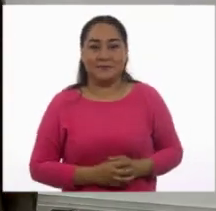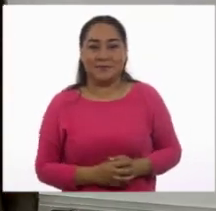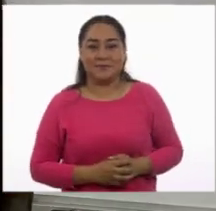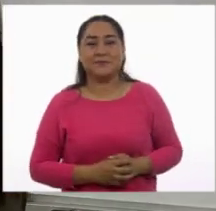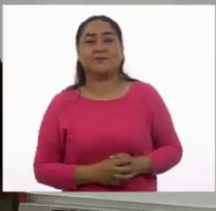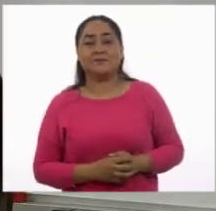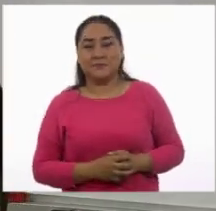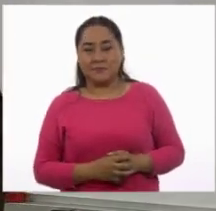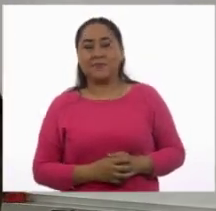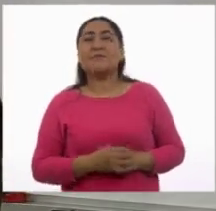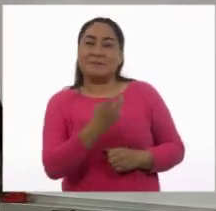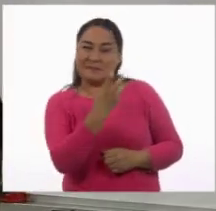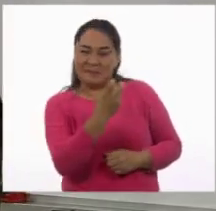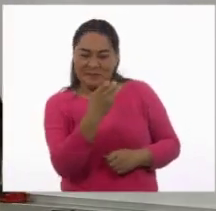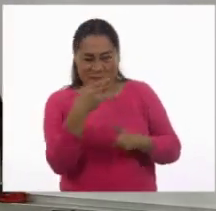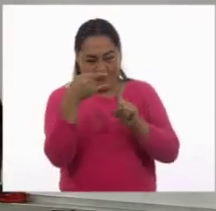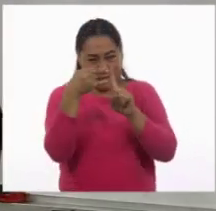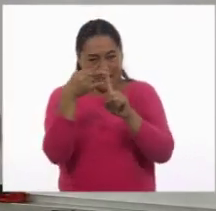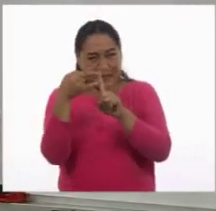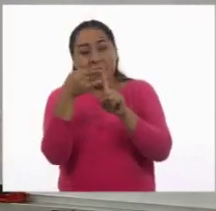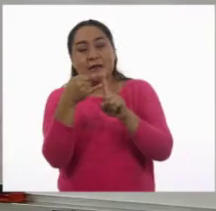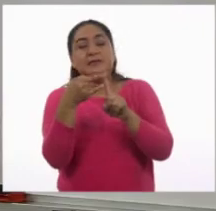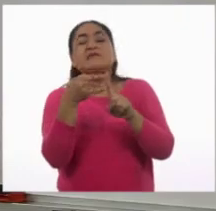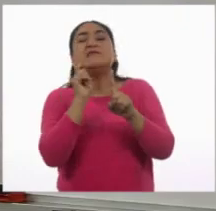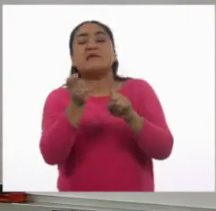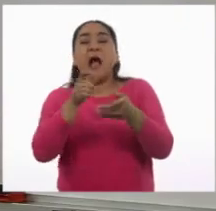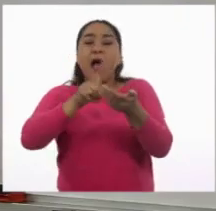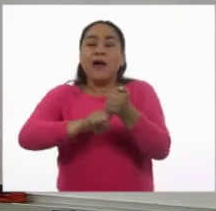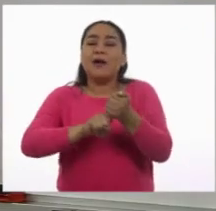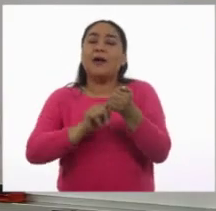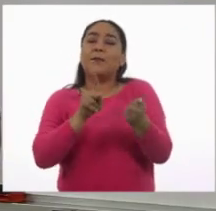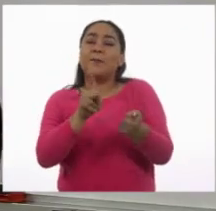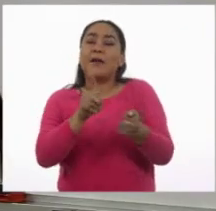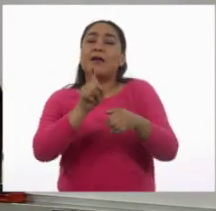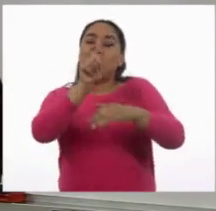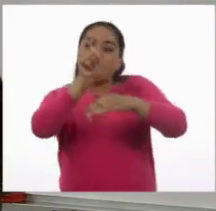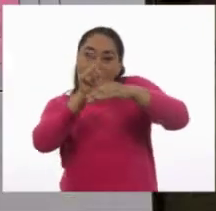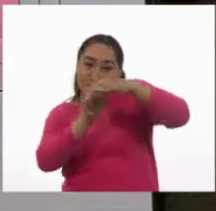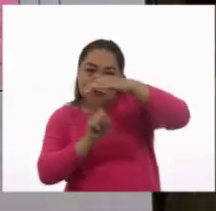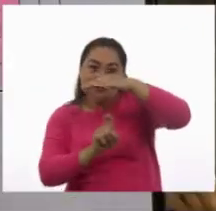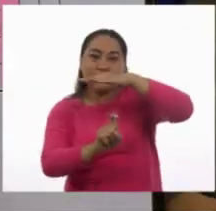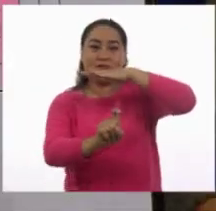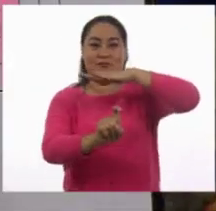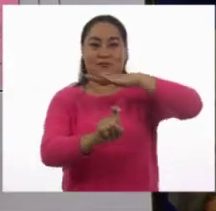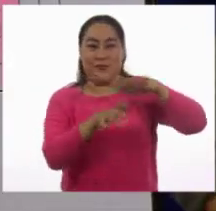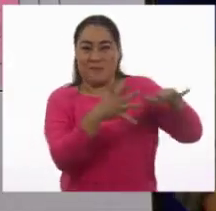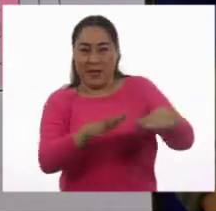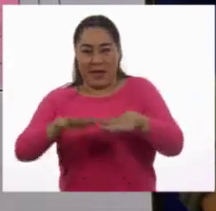Ah, esos submarinos. Yo dije navecitas, pero este lo voy a colocar aquí.